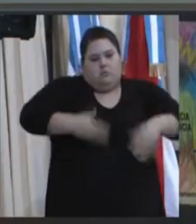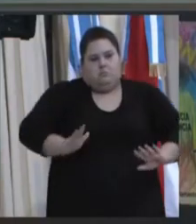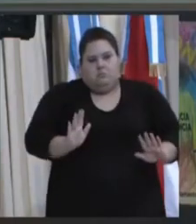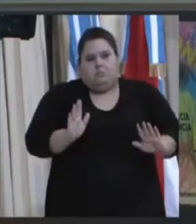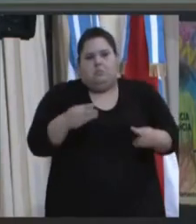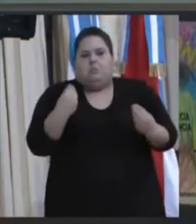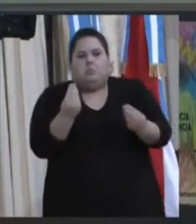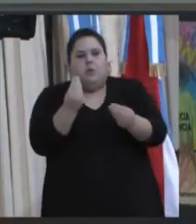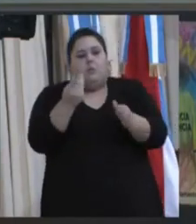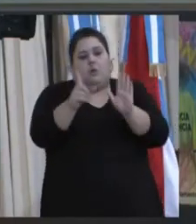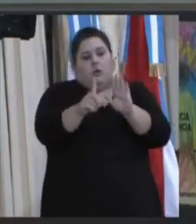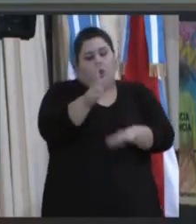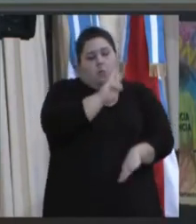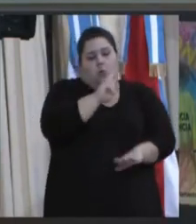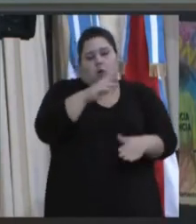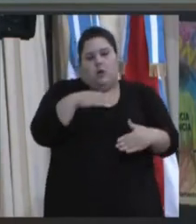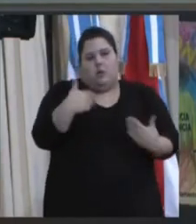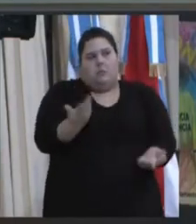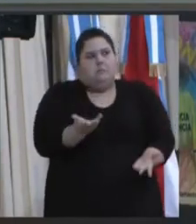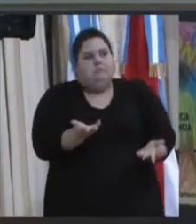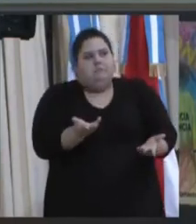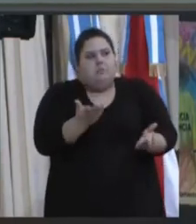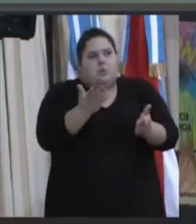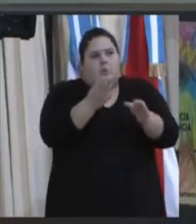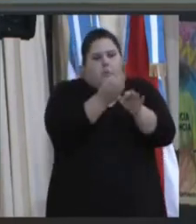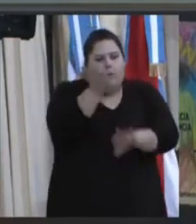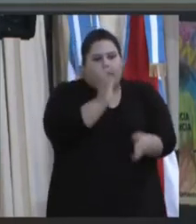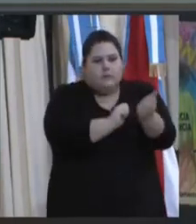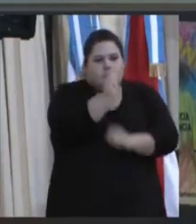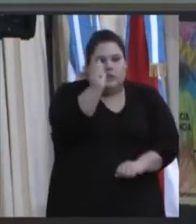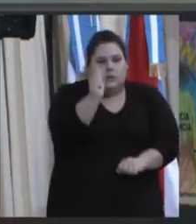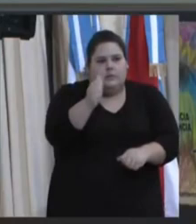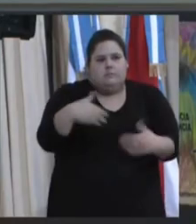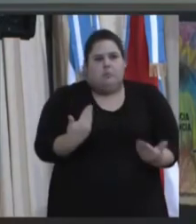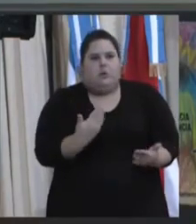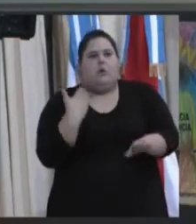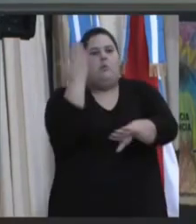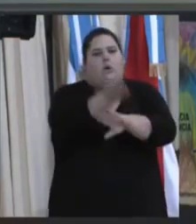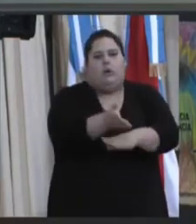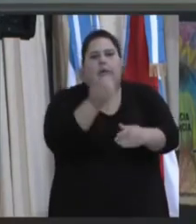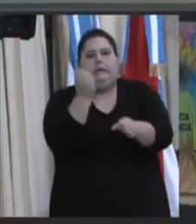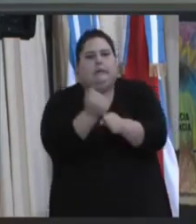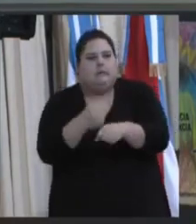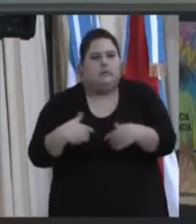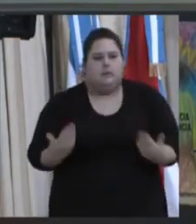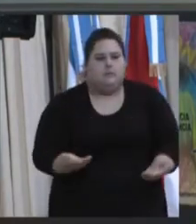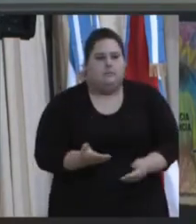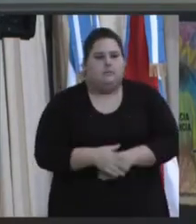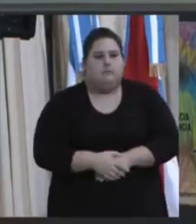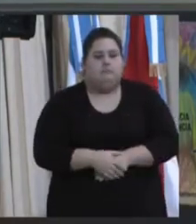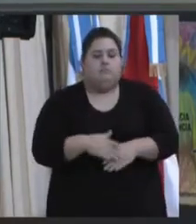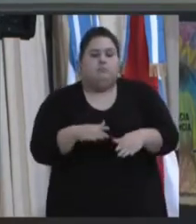a las mujeres a tener una profesión que implique salir a trabajar. Entonces, en